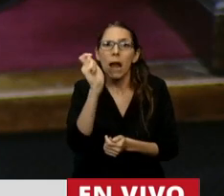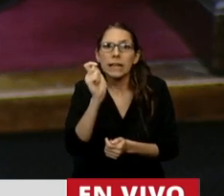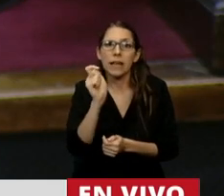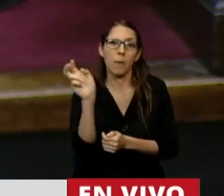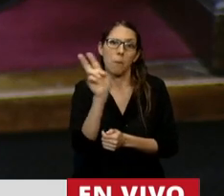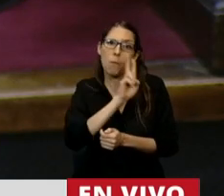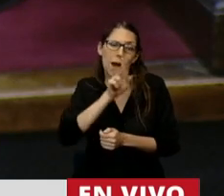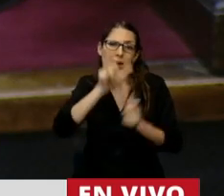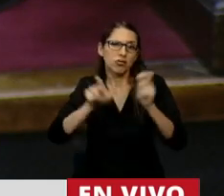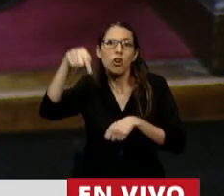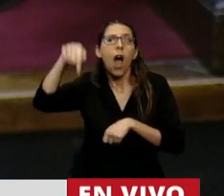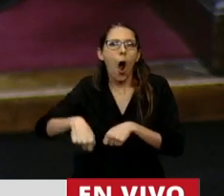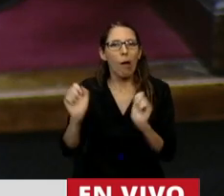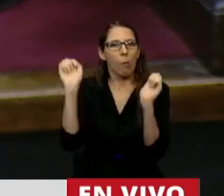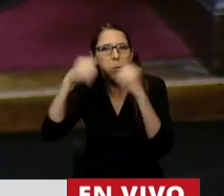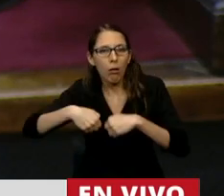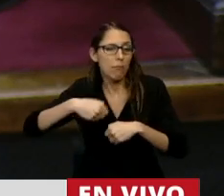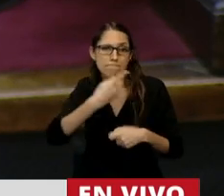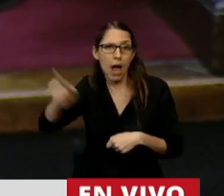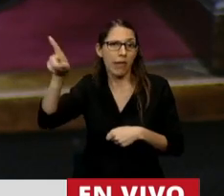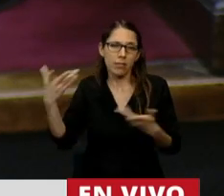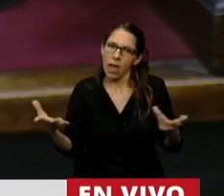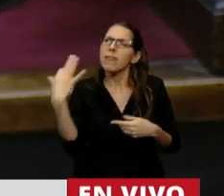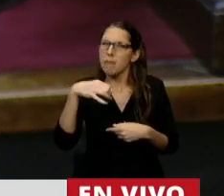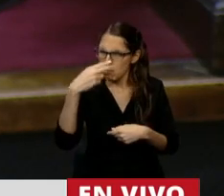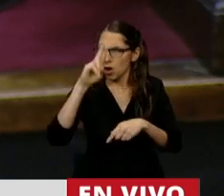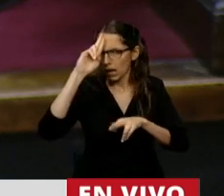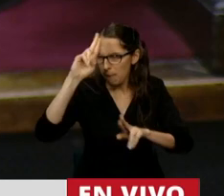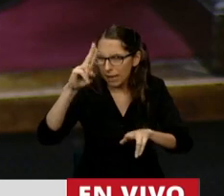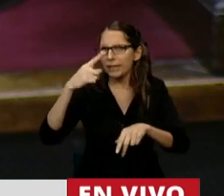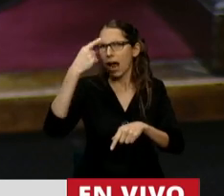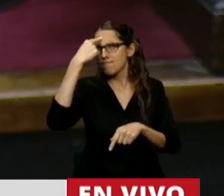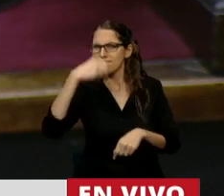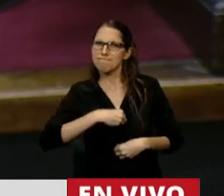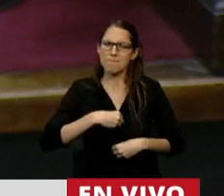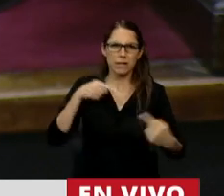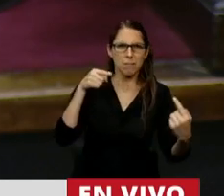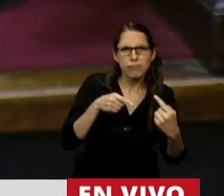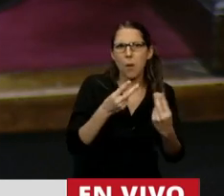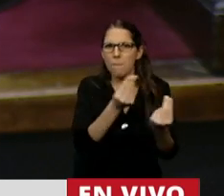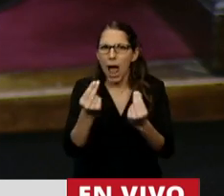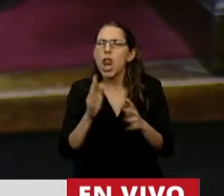obligadas a la clandestinidad, respetemos la objeción de conciencia, las creencias, los valores y eduquemos en